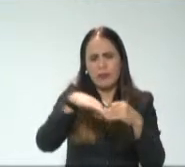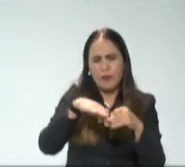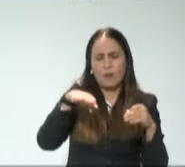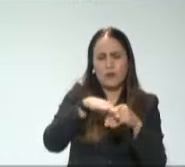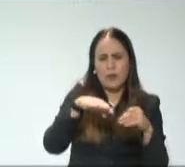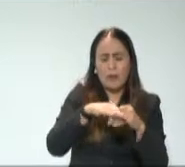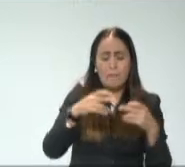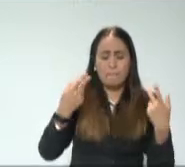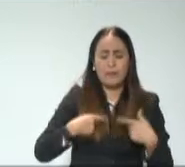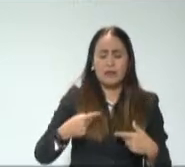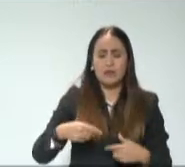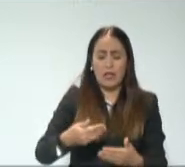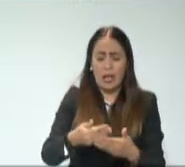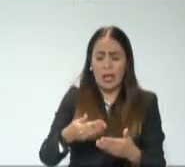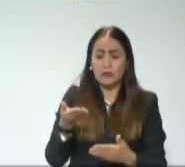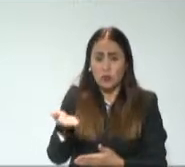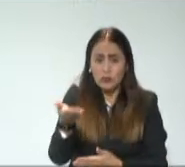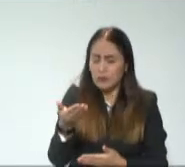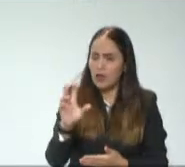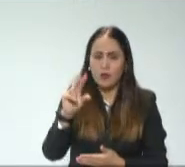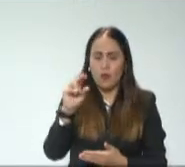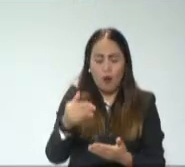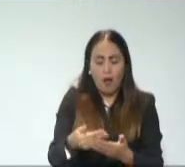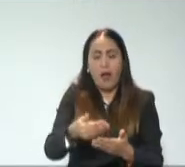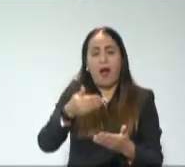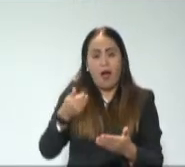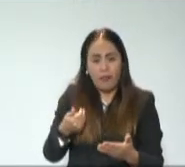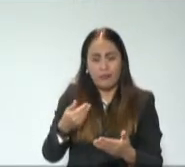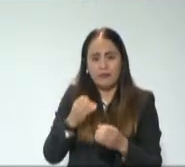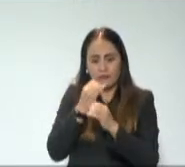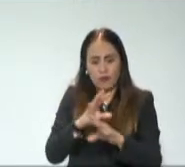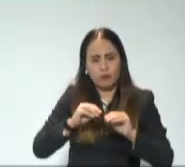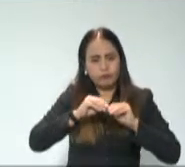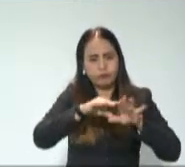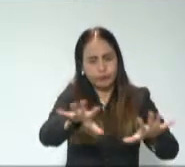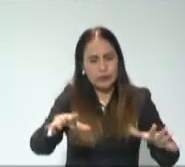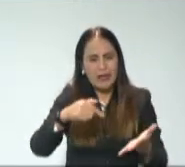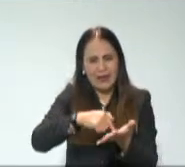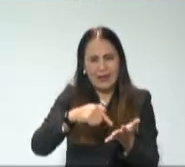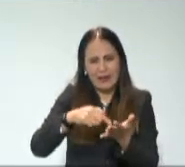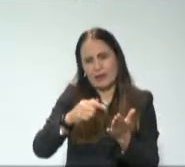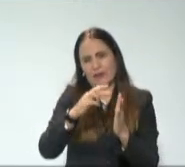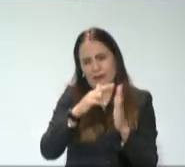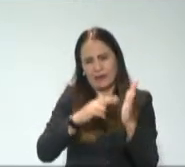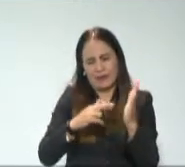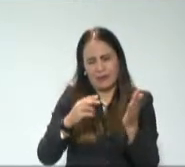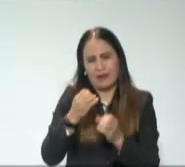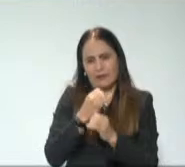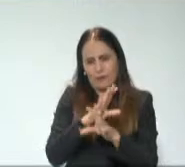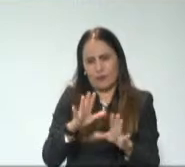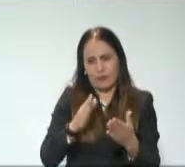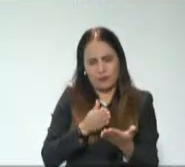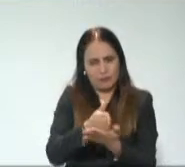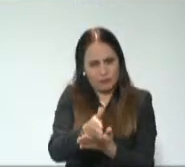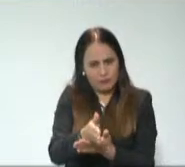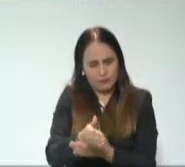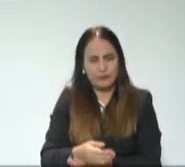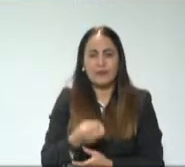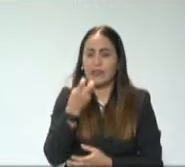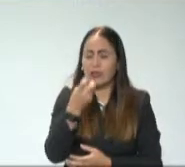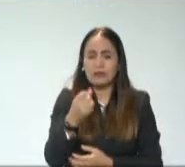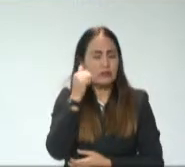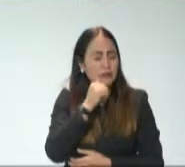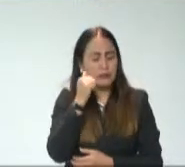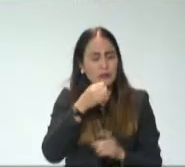interesados los la soliciten eh Son partes de las leyes de acceso a la información y es entonces esencial este